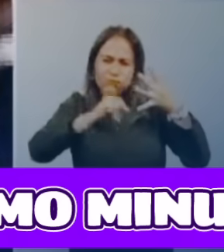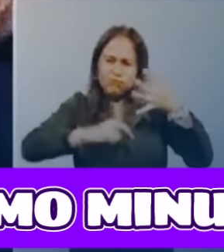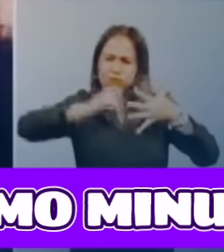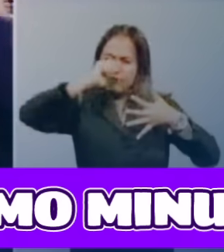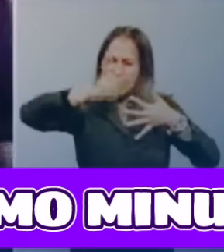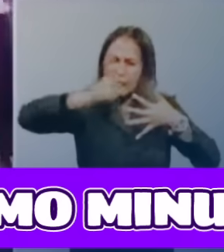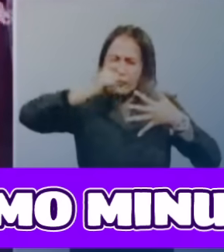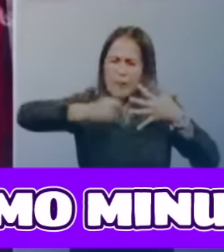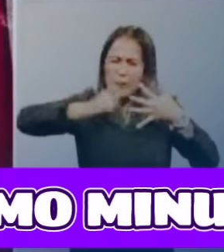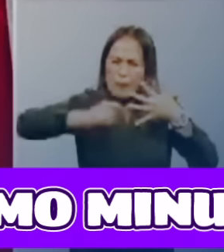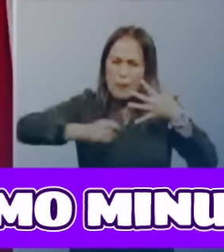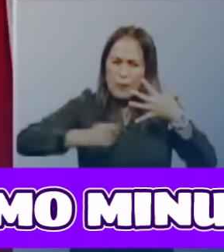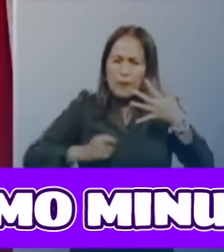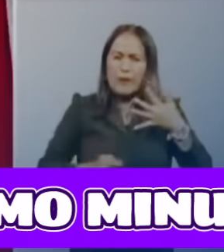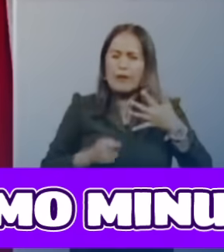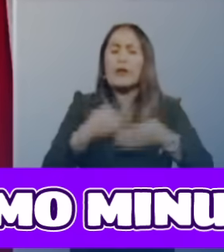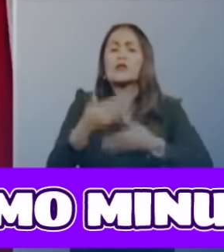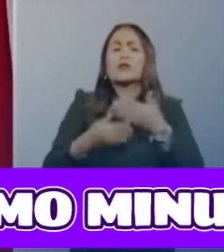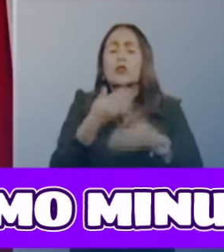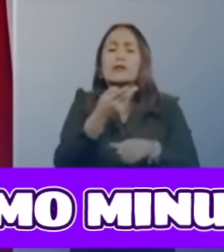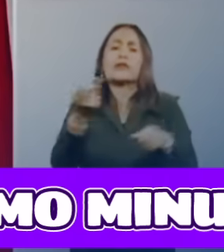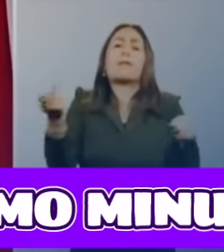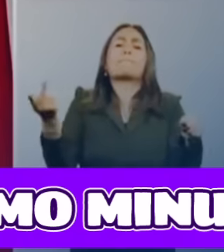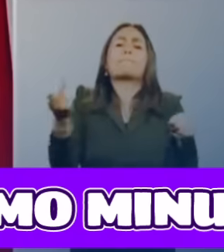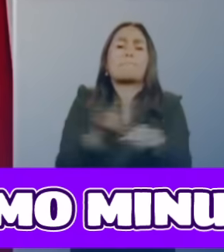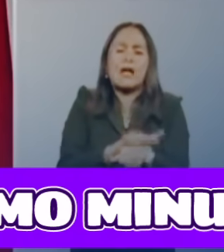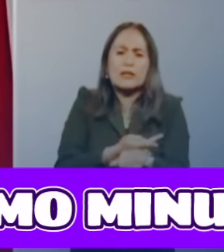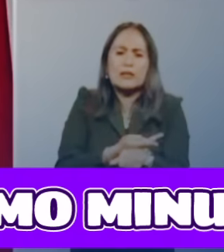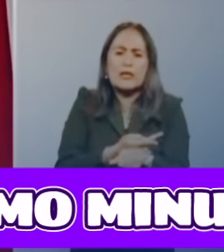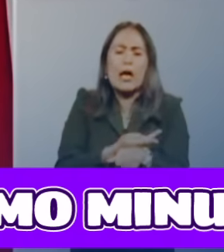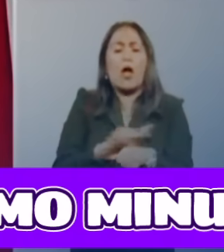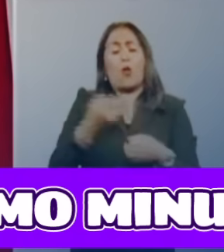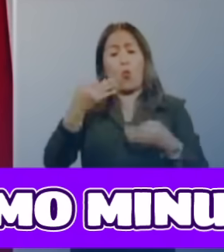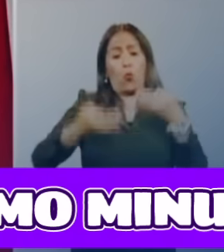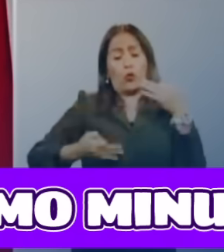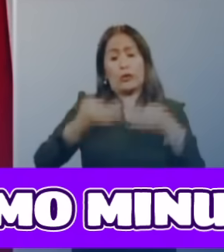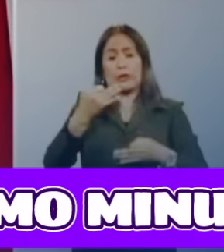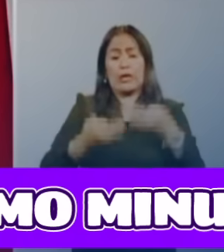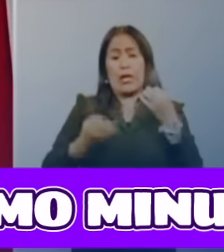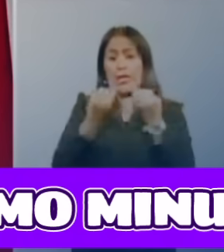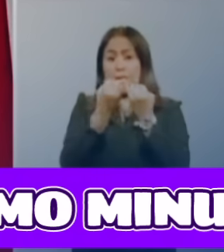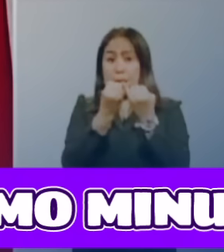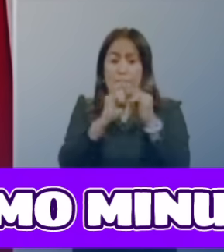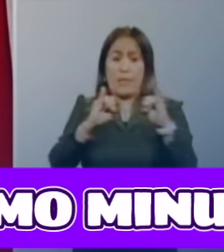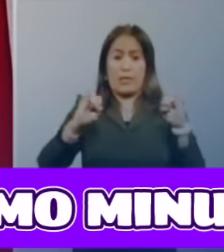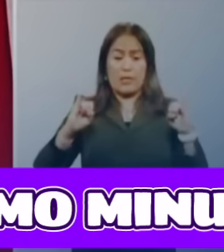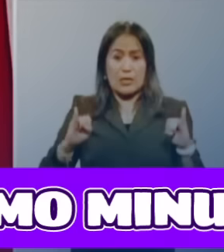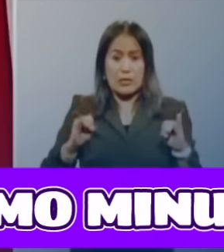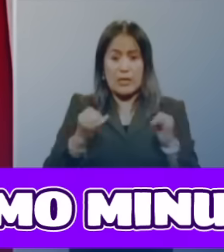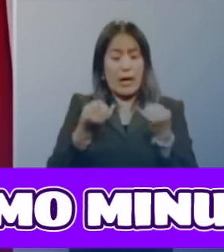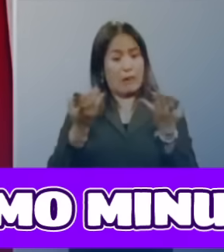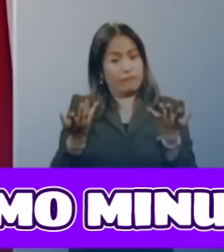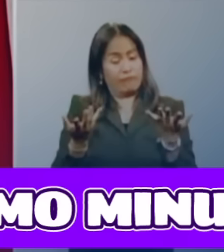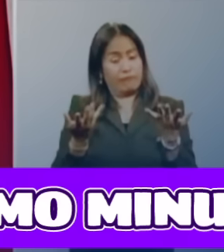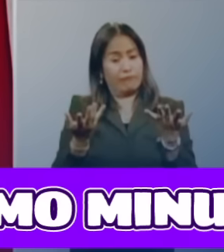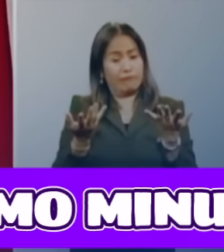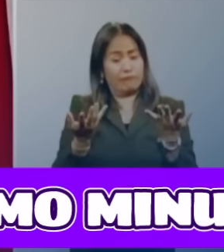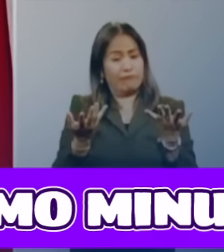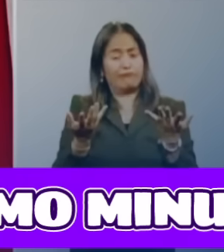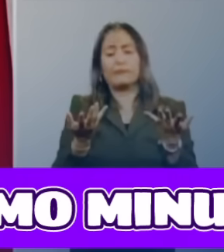y la enorme trascendencia de la independencia judicial que,